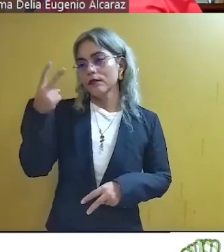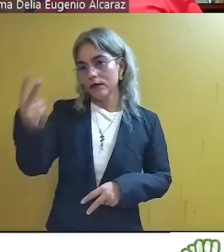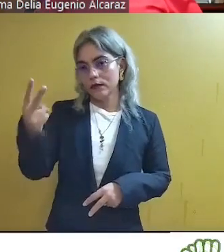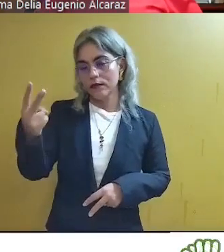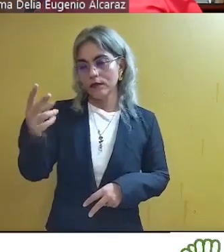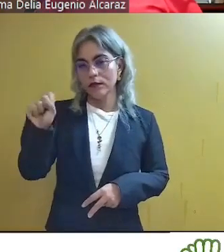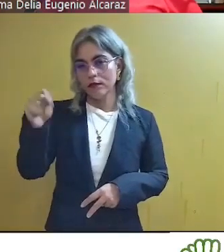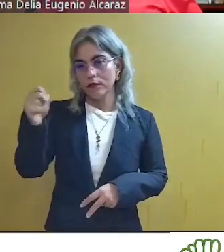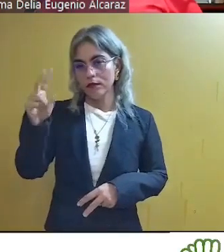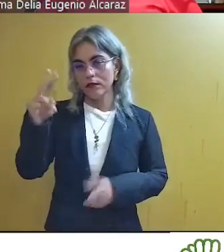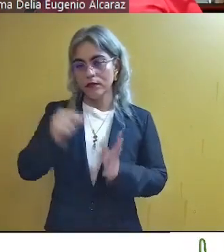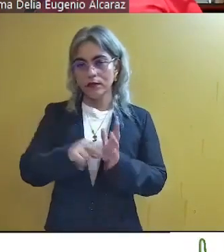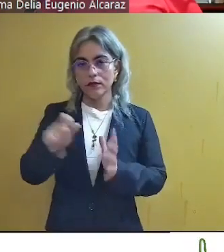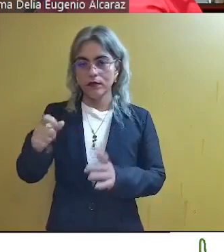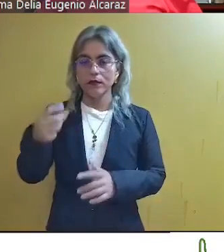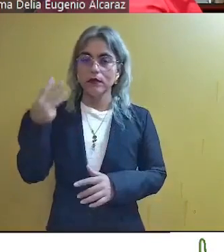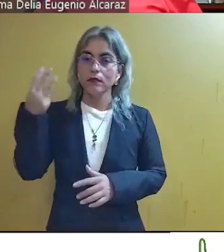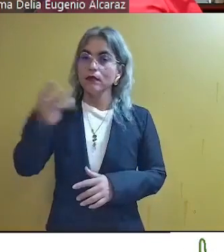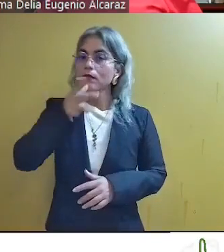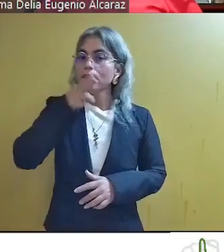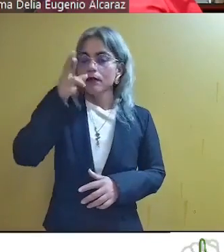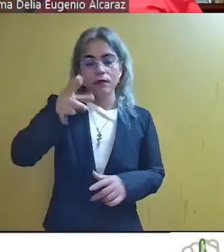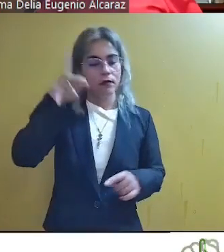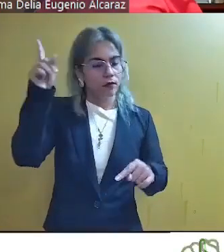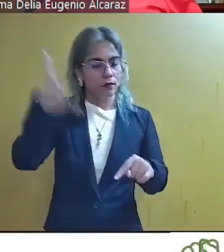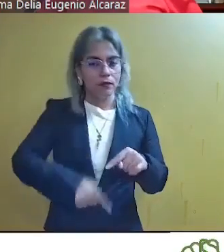2023 recaída en el expediente